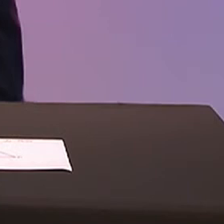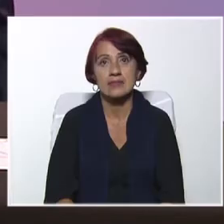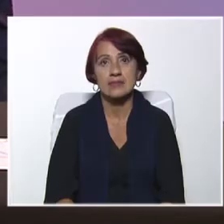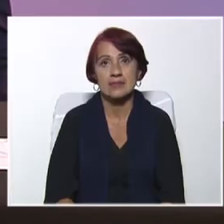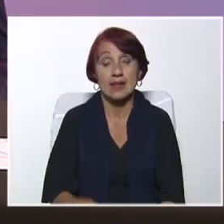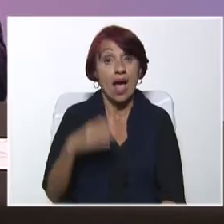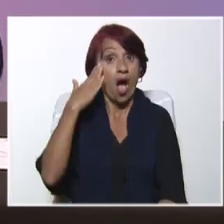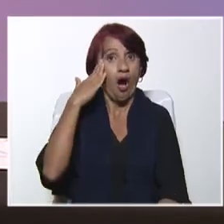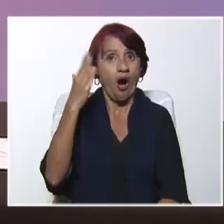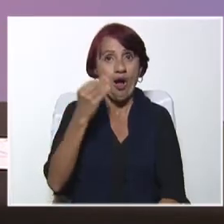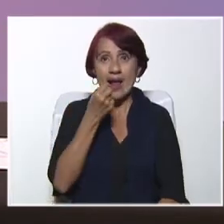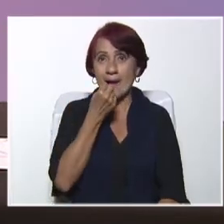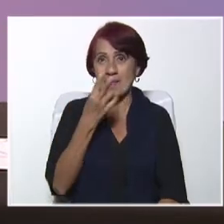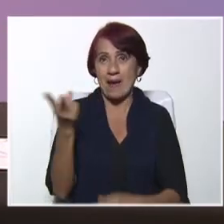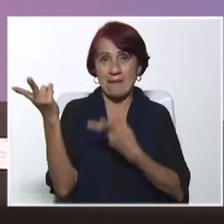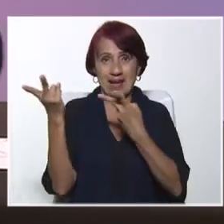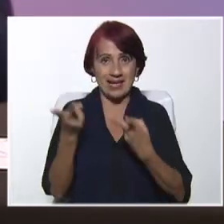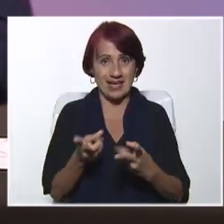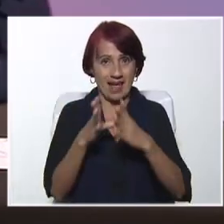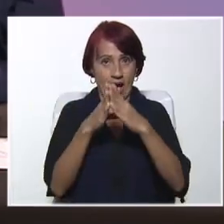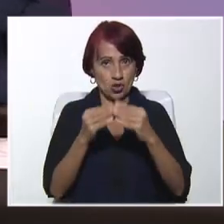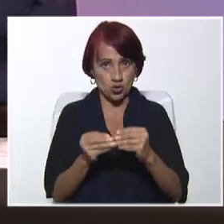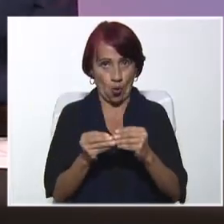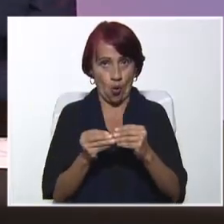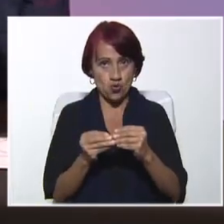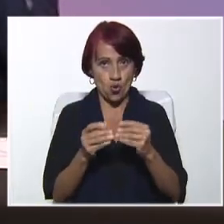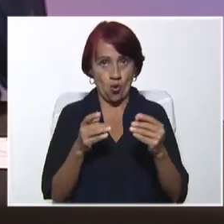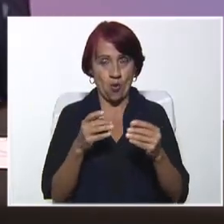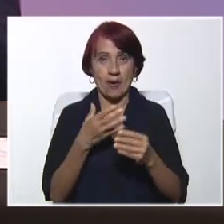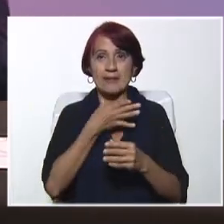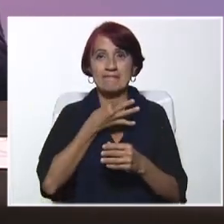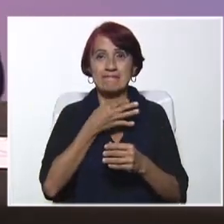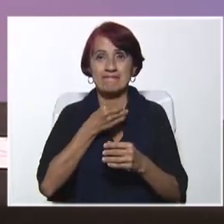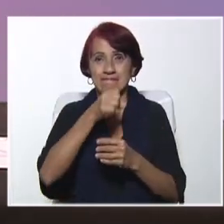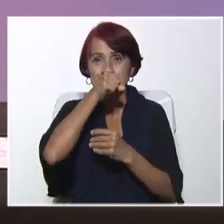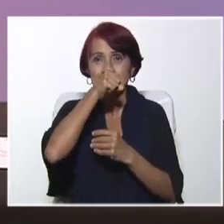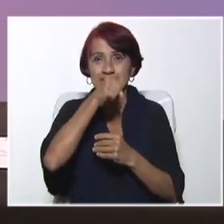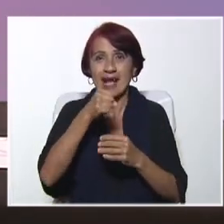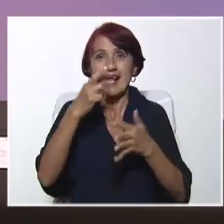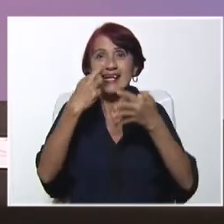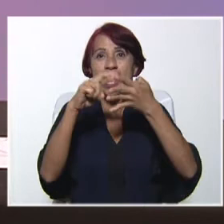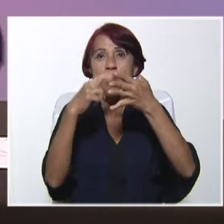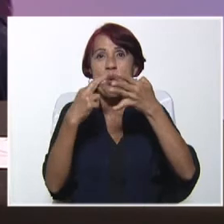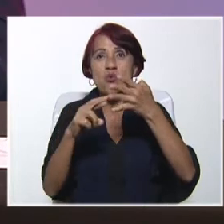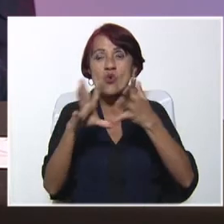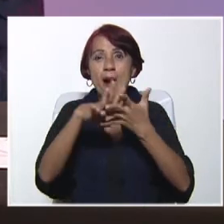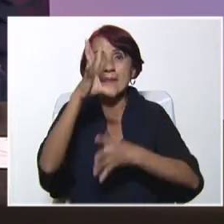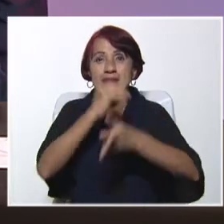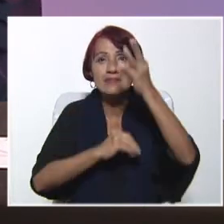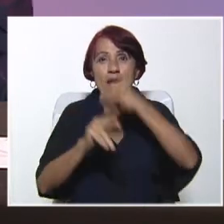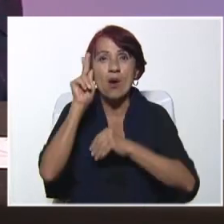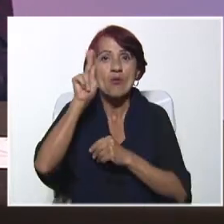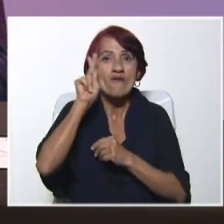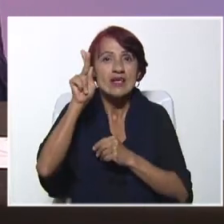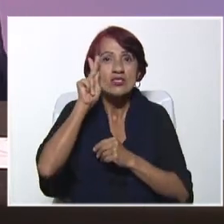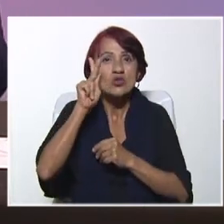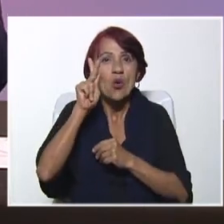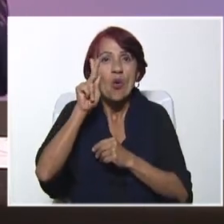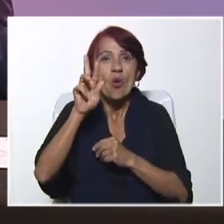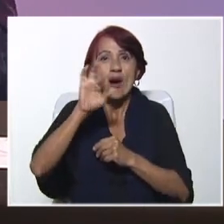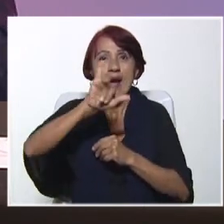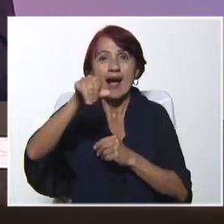Hola, bienvenidas y bienvenidos a tu sección favorita, Recursos para el Aprendizaje. Con ustedes el profesor Gerson